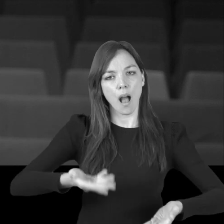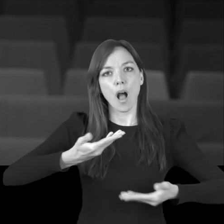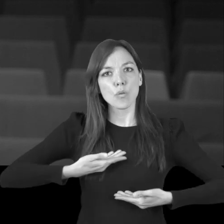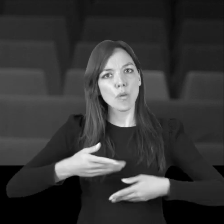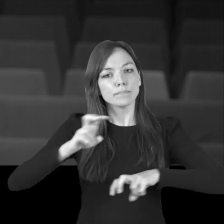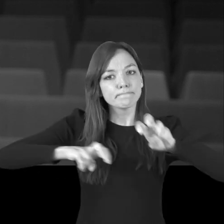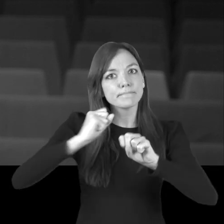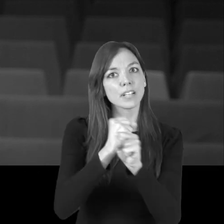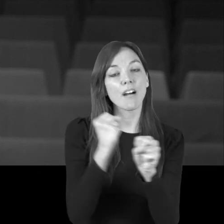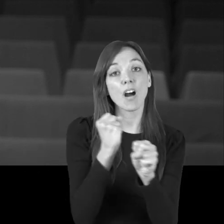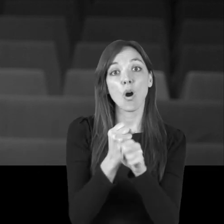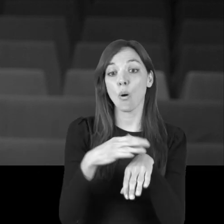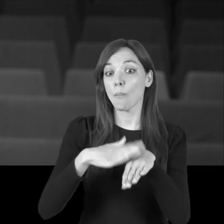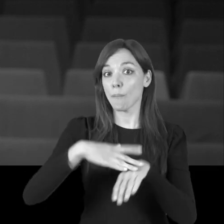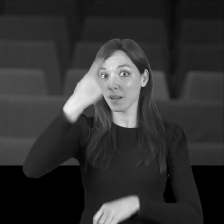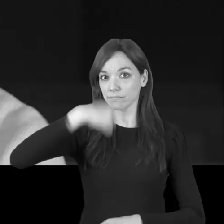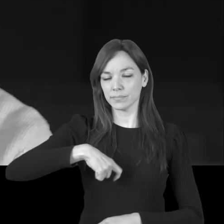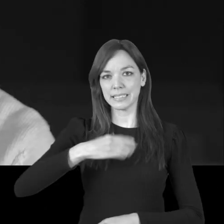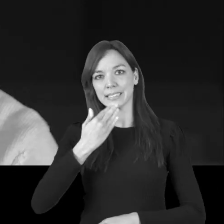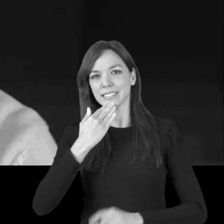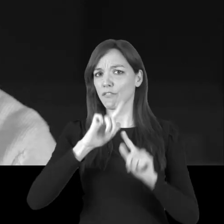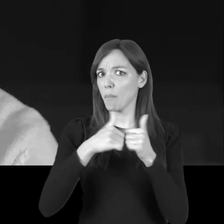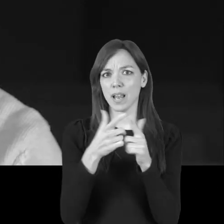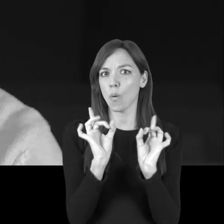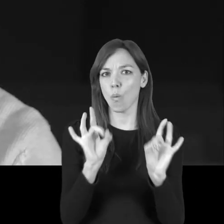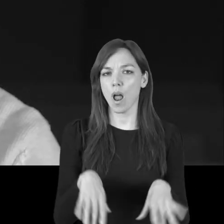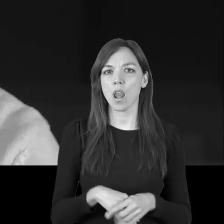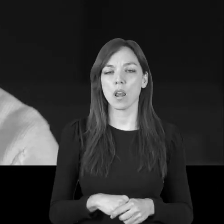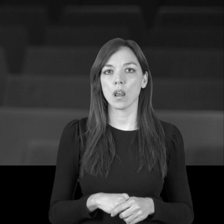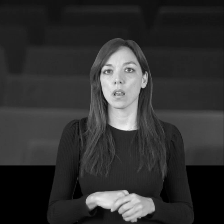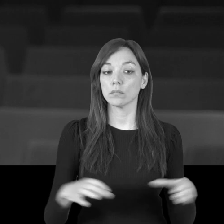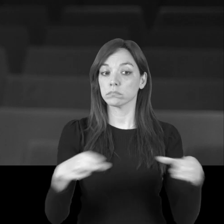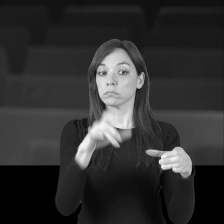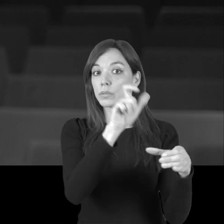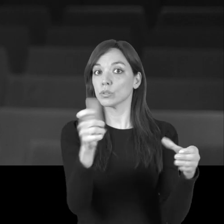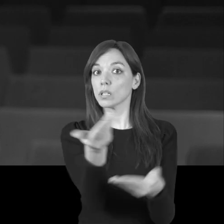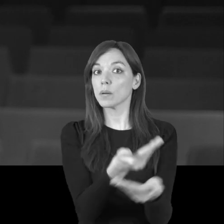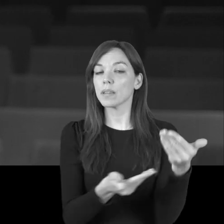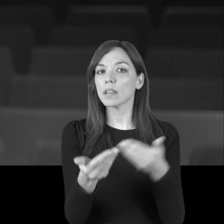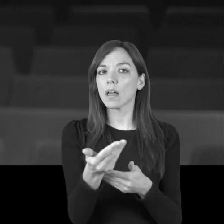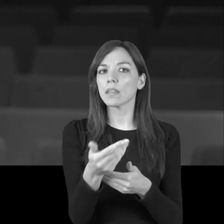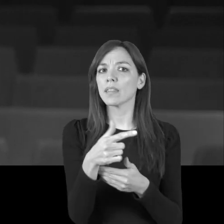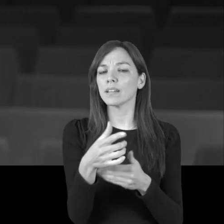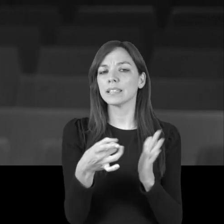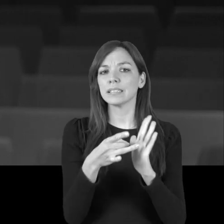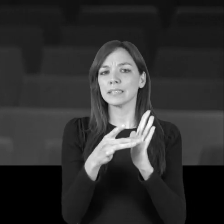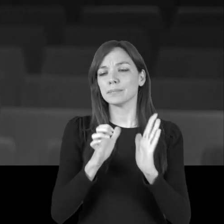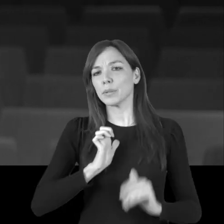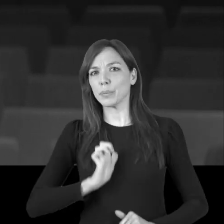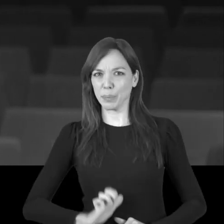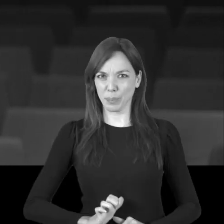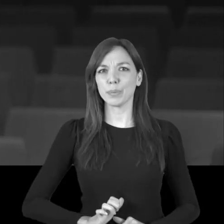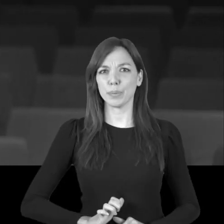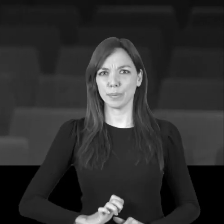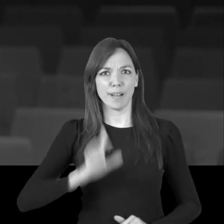vida, búsqueda de empleo. Para mí es como si fuera una familia, porque la persona con discapacidad, yo pienso que la calidad de vida